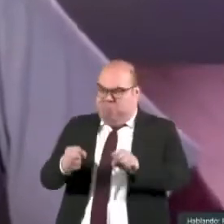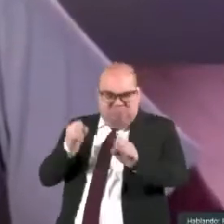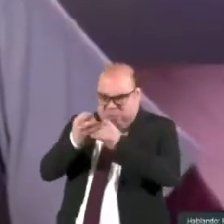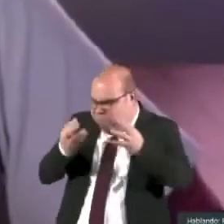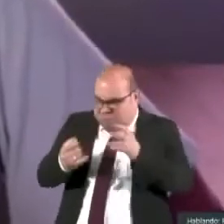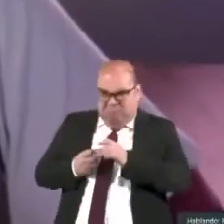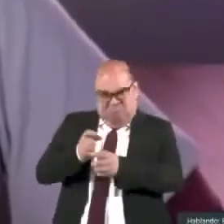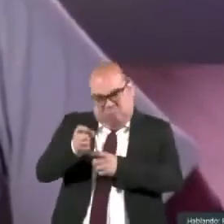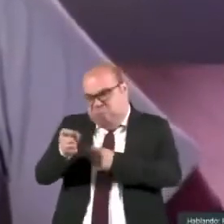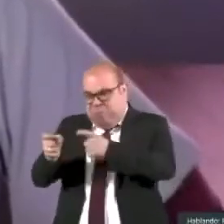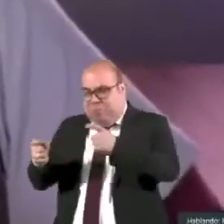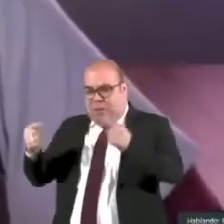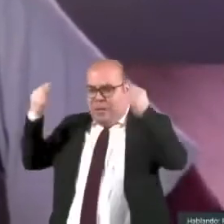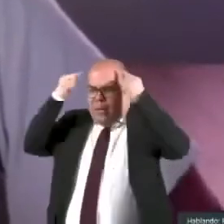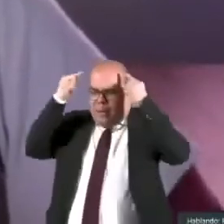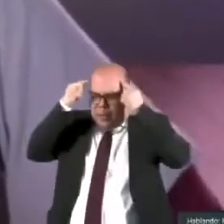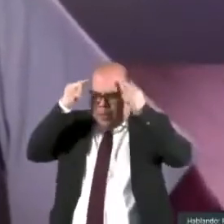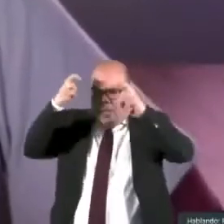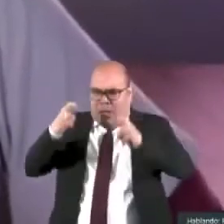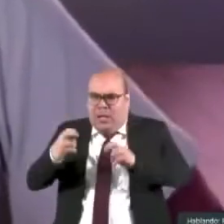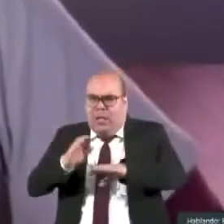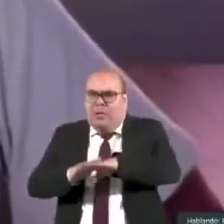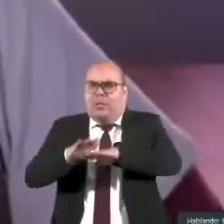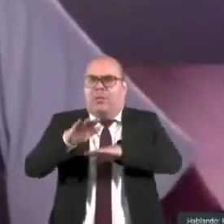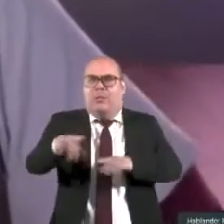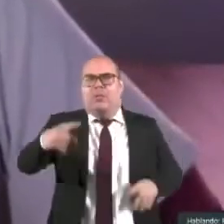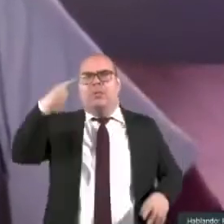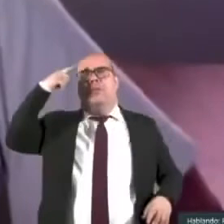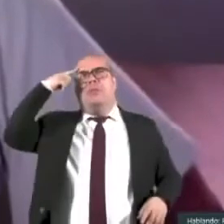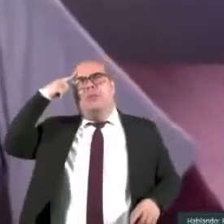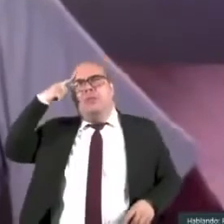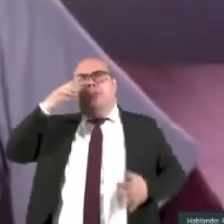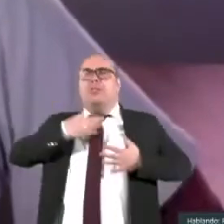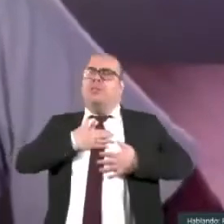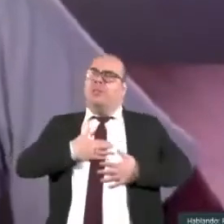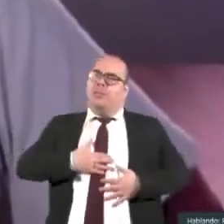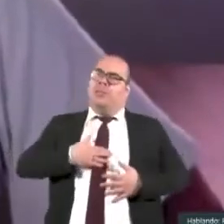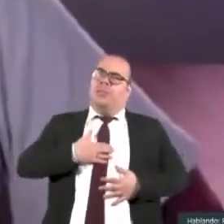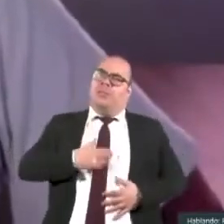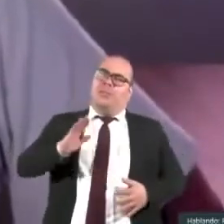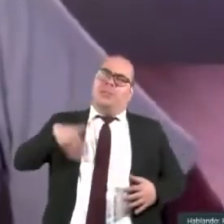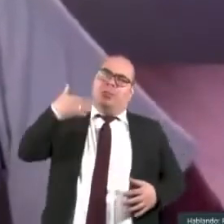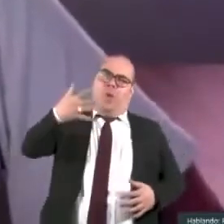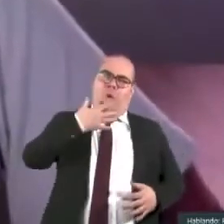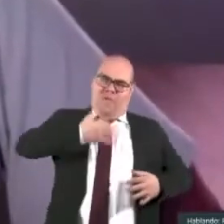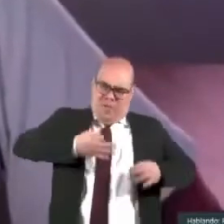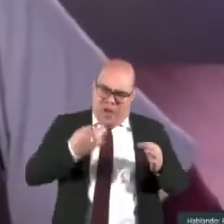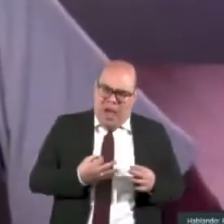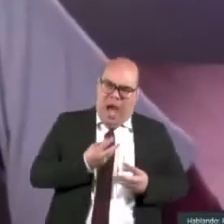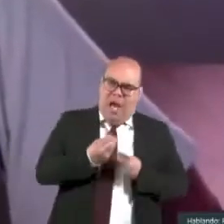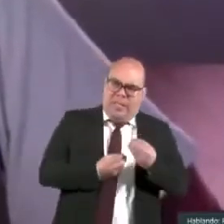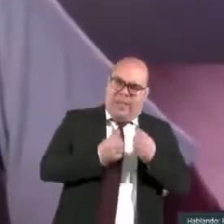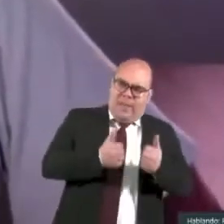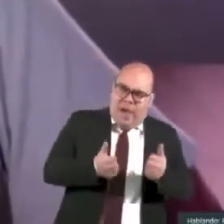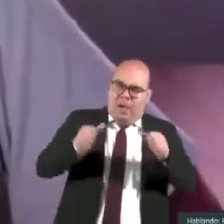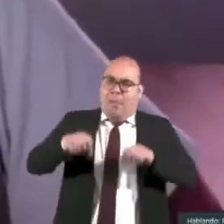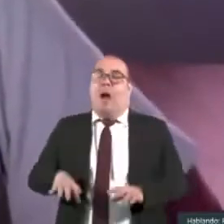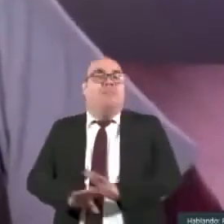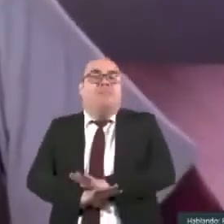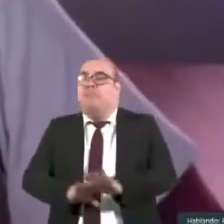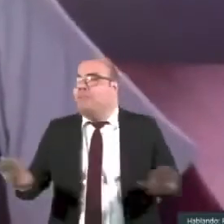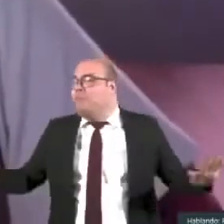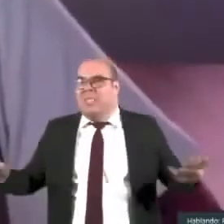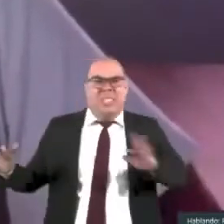permitió pensar con cabeza fría, analizar si de verdad estaba lo que estábamos haciendo, estaba